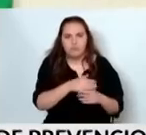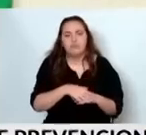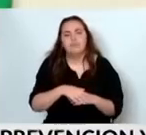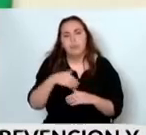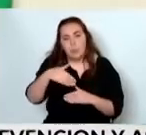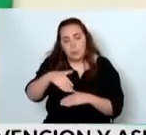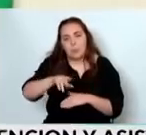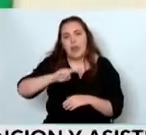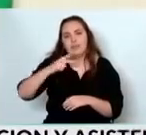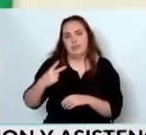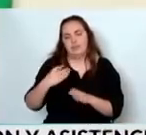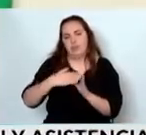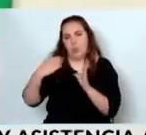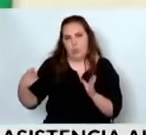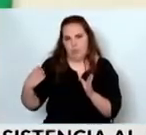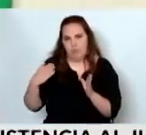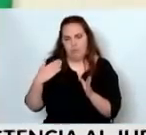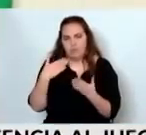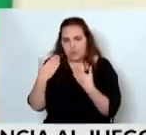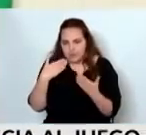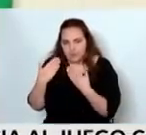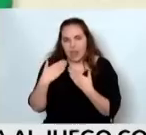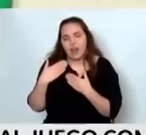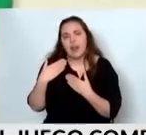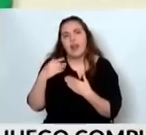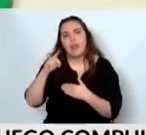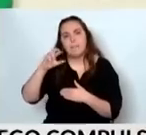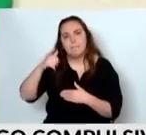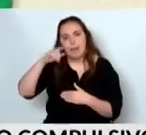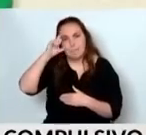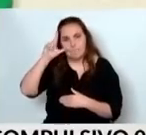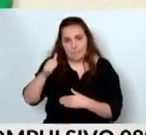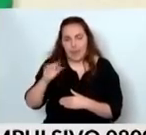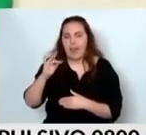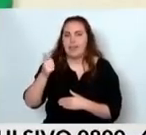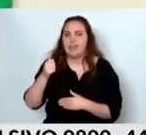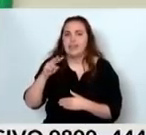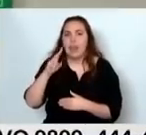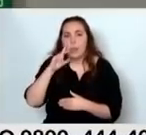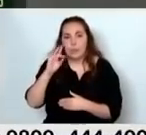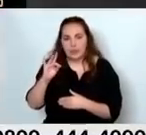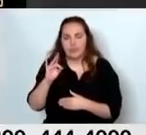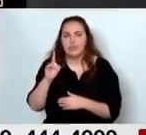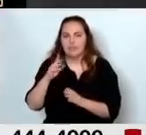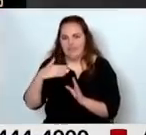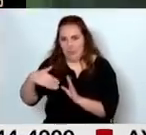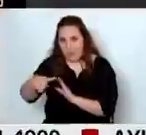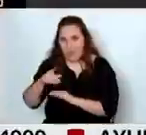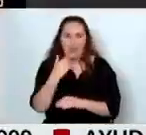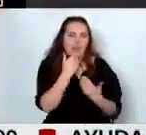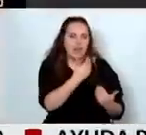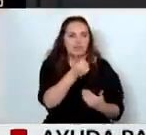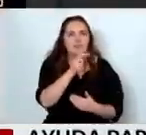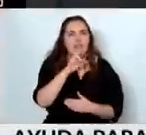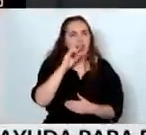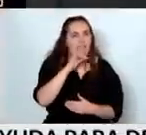en la segunda parte del programa, presentando la charla que compartí con Pamela David, agradecerte, Ariana, y agradecerte también,